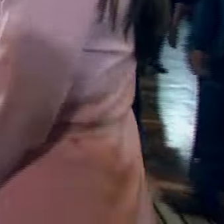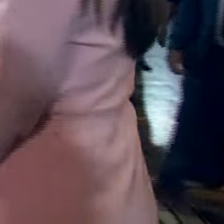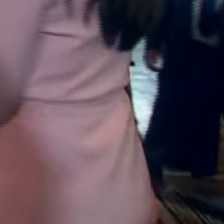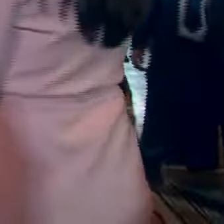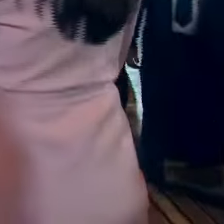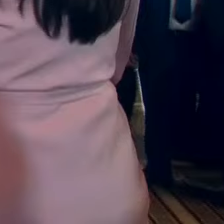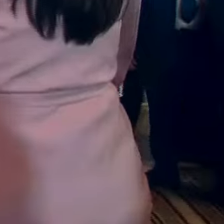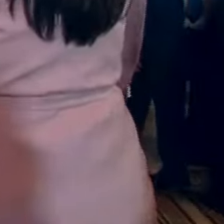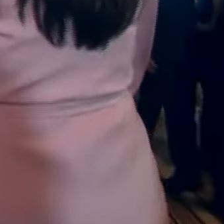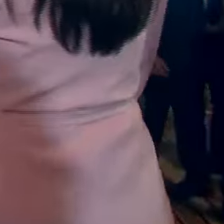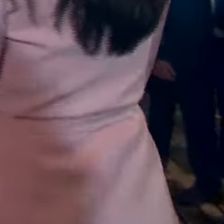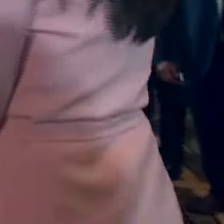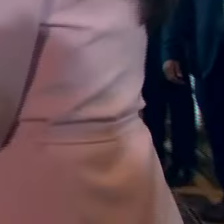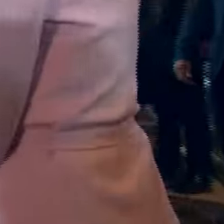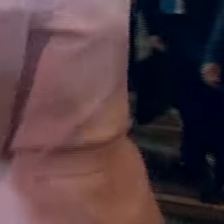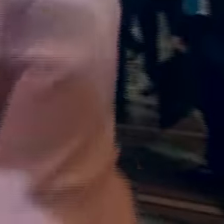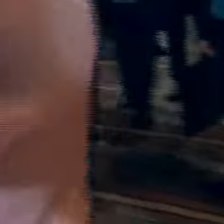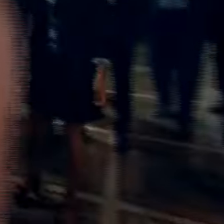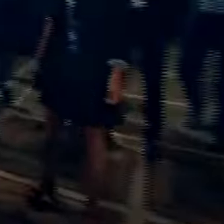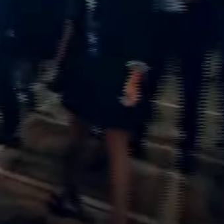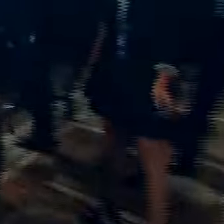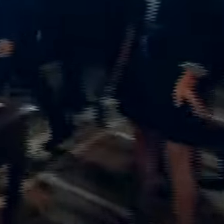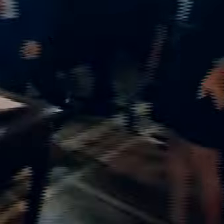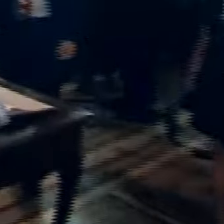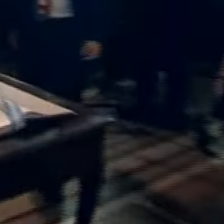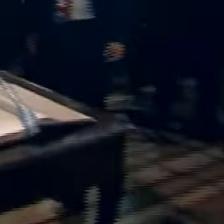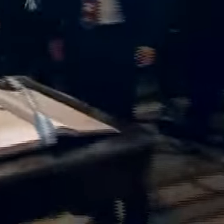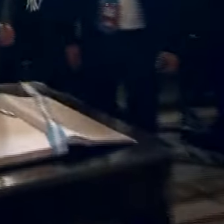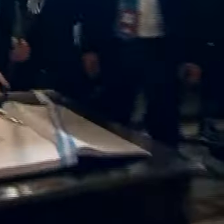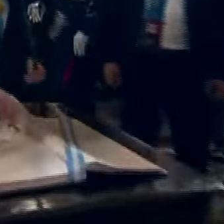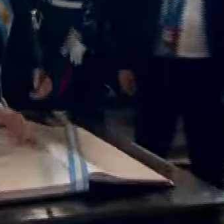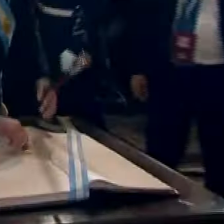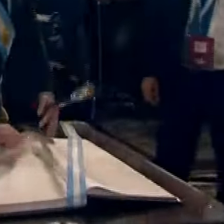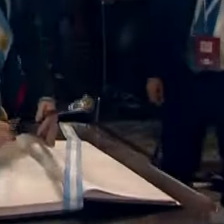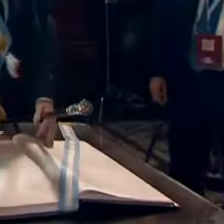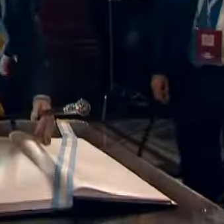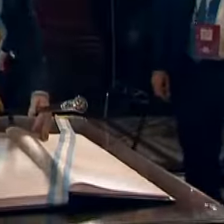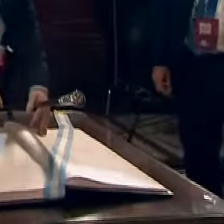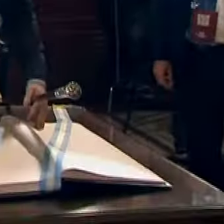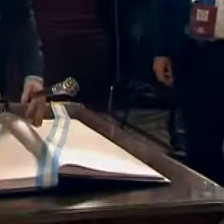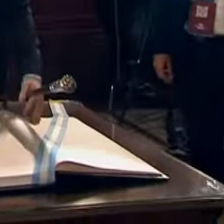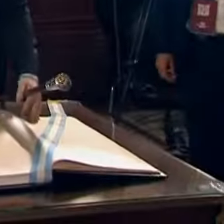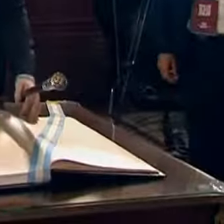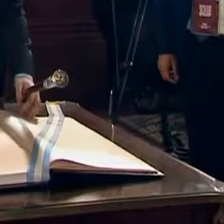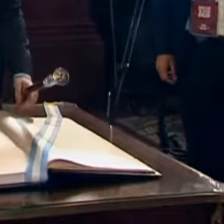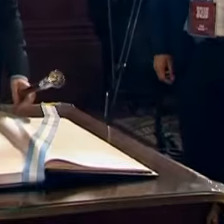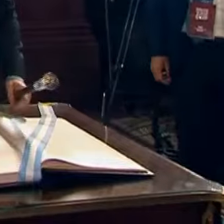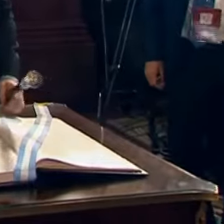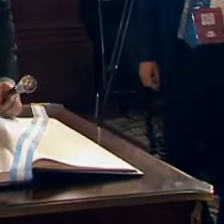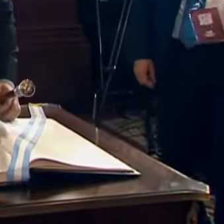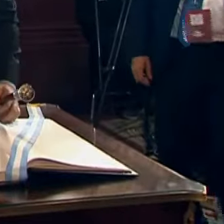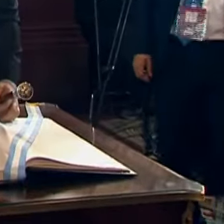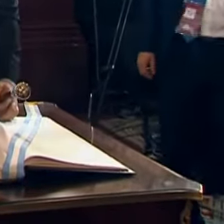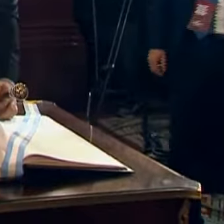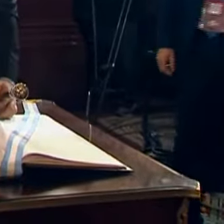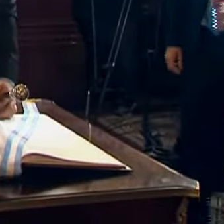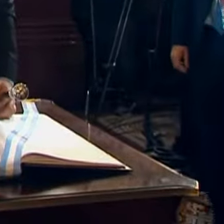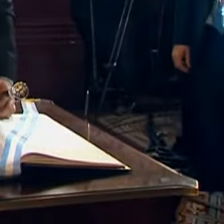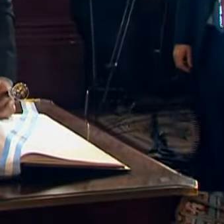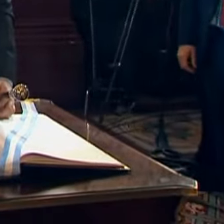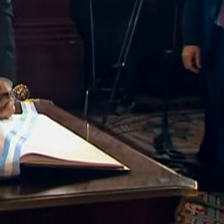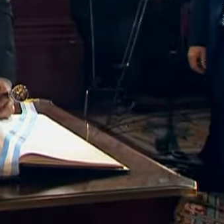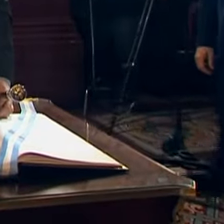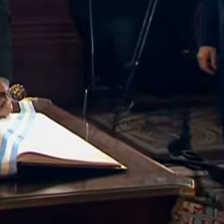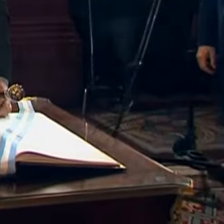presidente de la Honorable Cámara de Senadores de la Nación. Se dirige ahora en el Salón